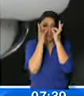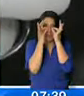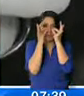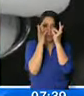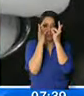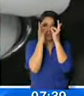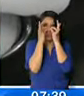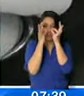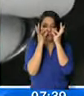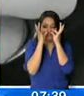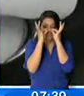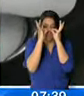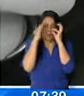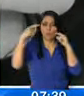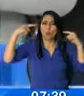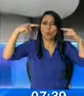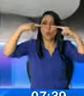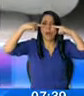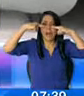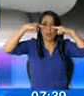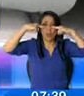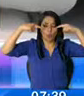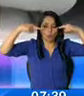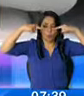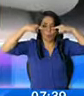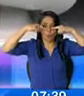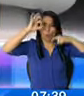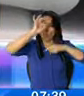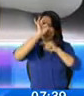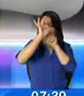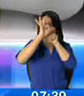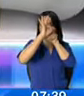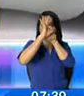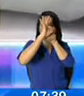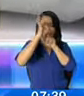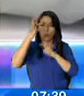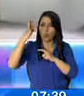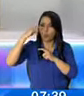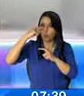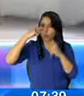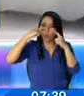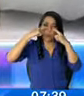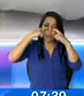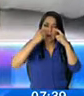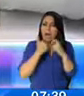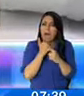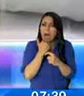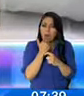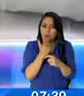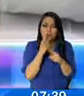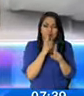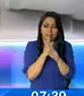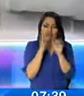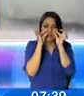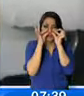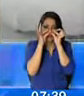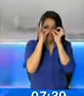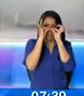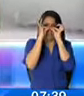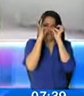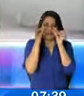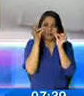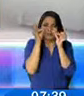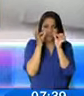aquí como un hoyito que o sea se estaban haciendo como que e metiendo por lo que se estaba estirando o sea Estaba